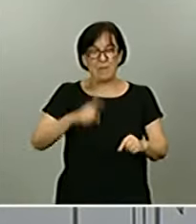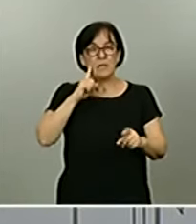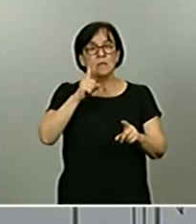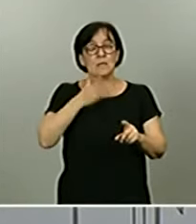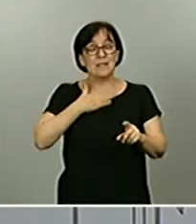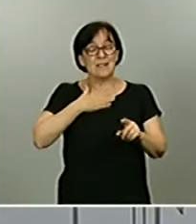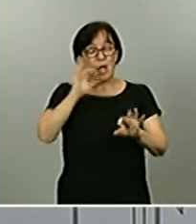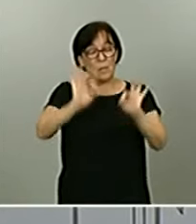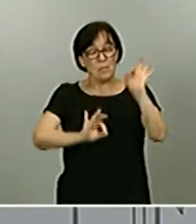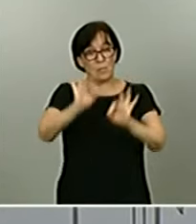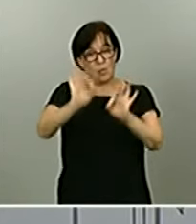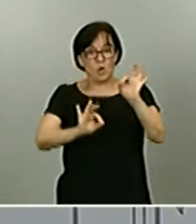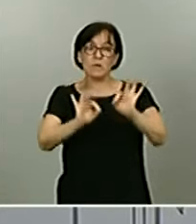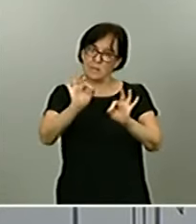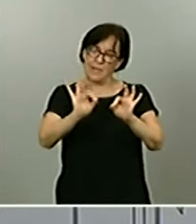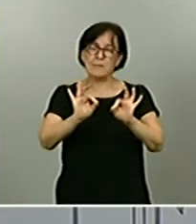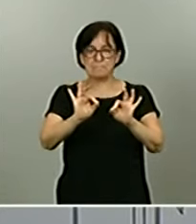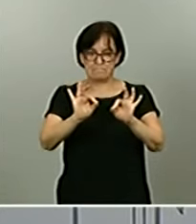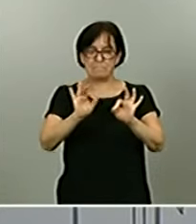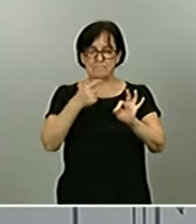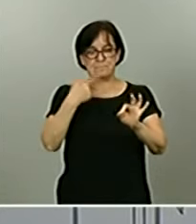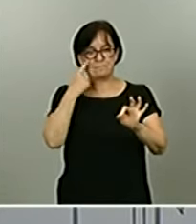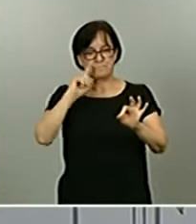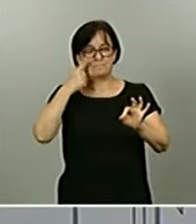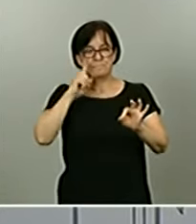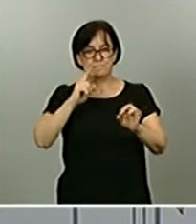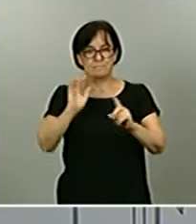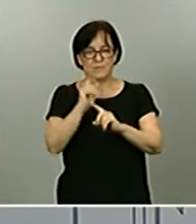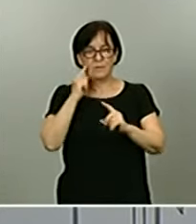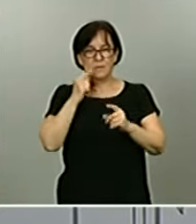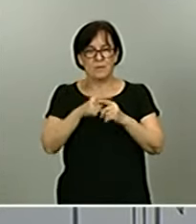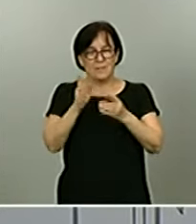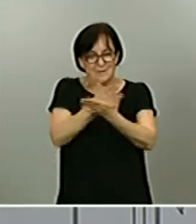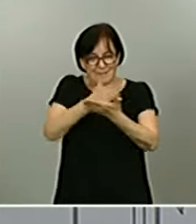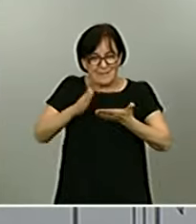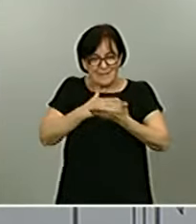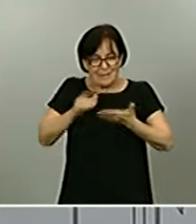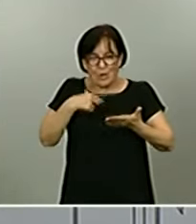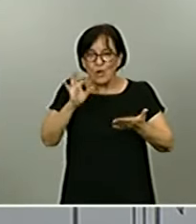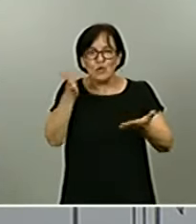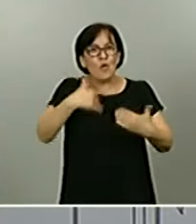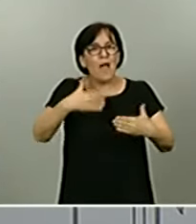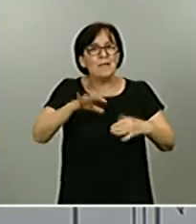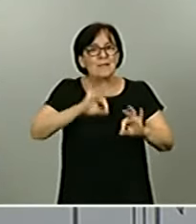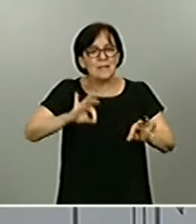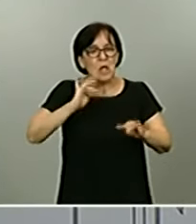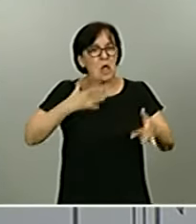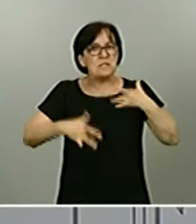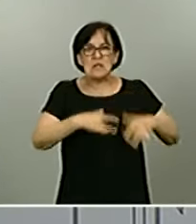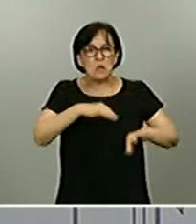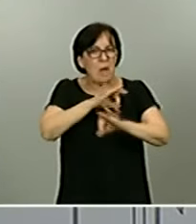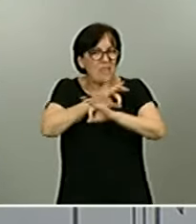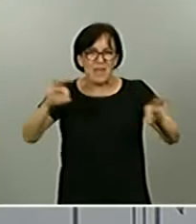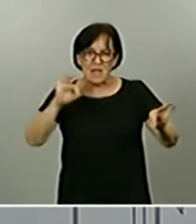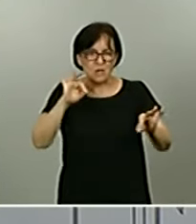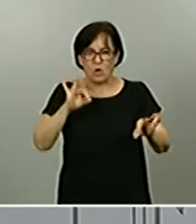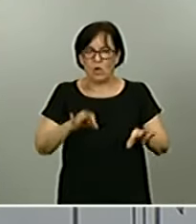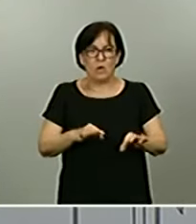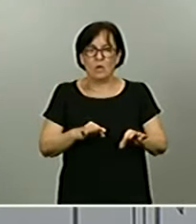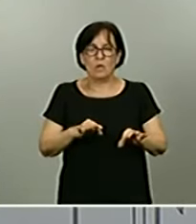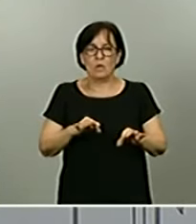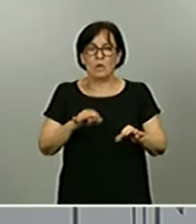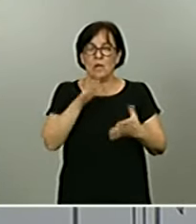desdeñable se han identificado a través de cribados, es decir, que muchos de ellos no han tenido ni siquiera sintomatología. Estos